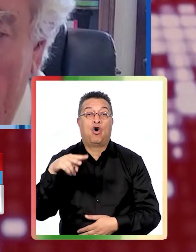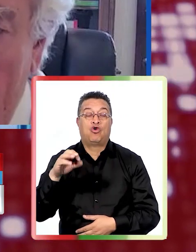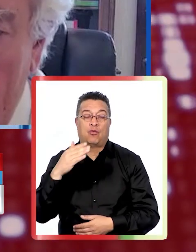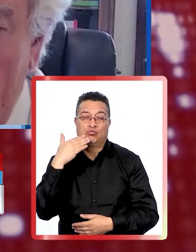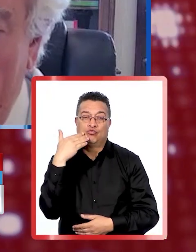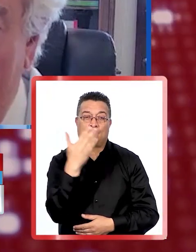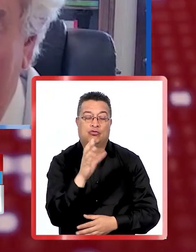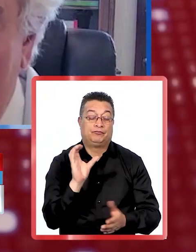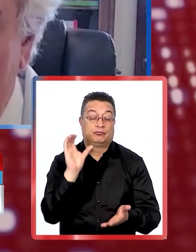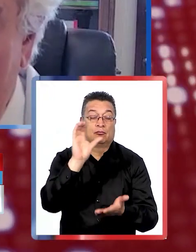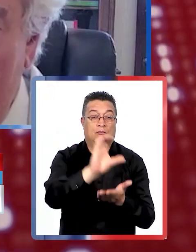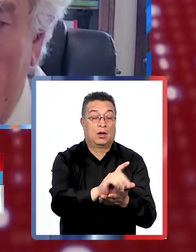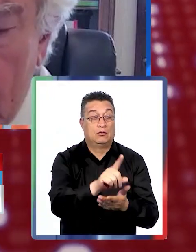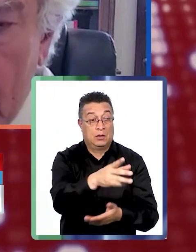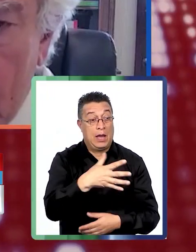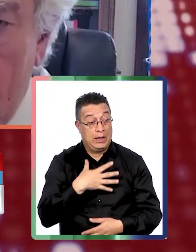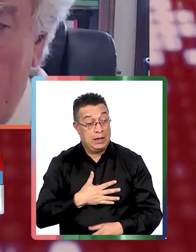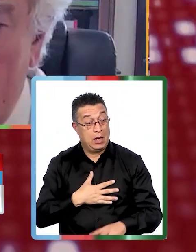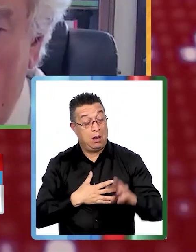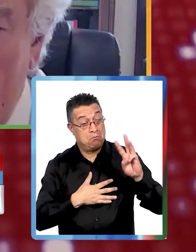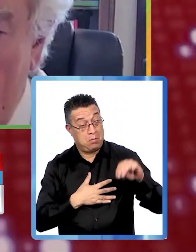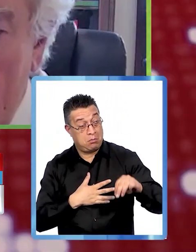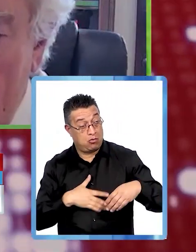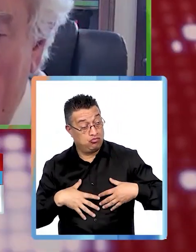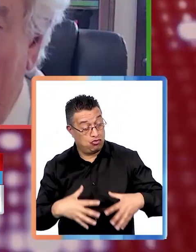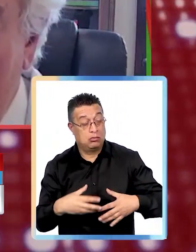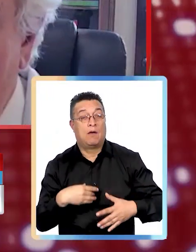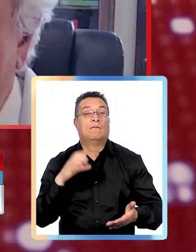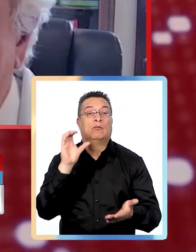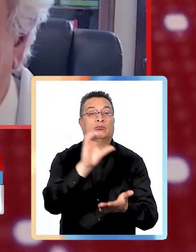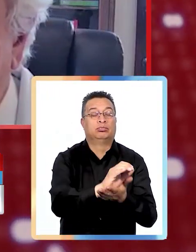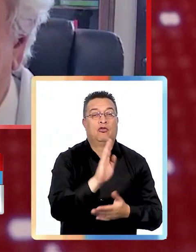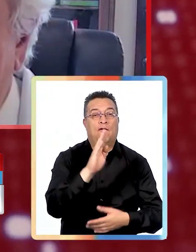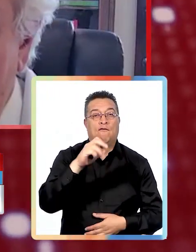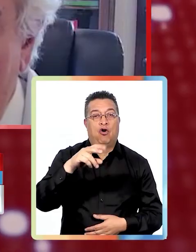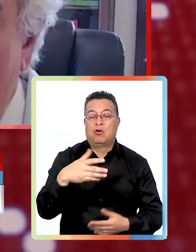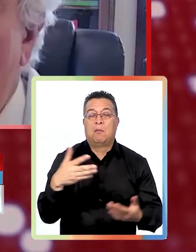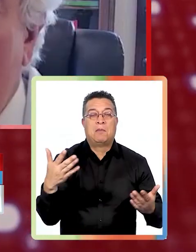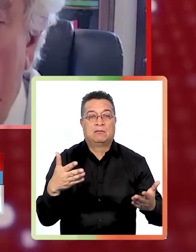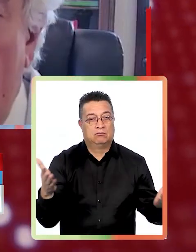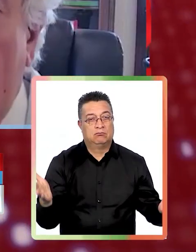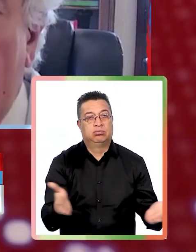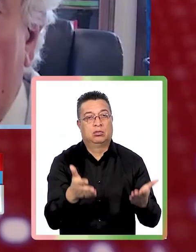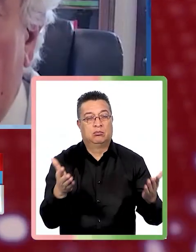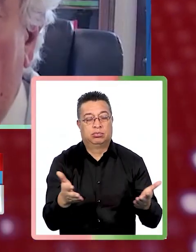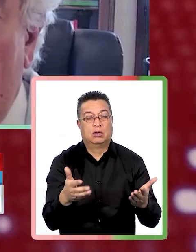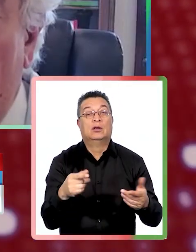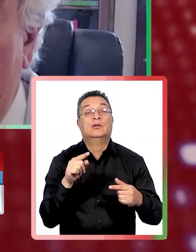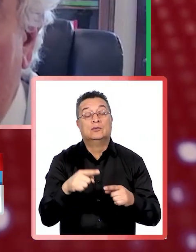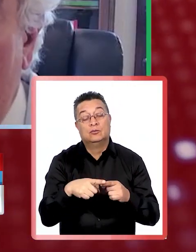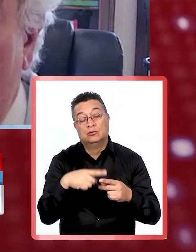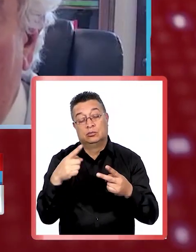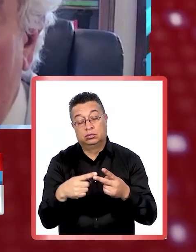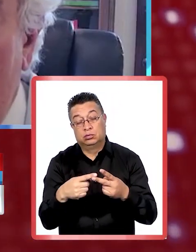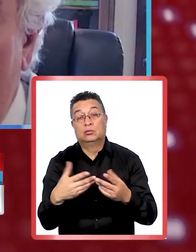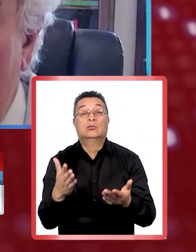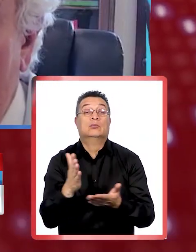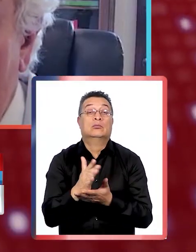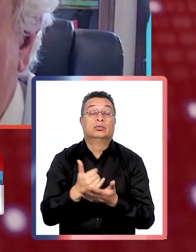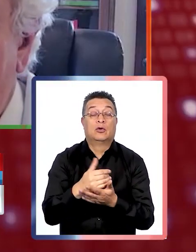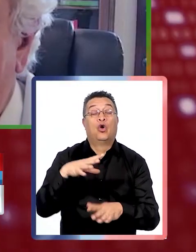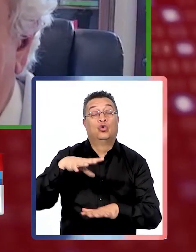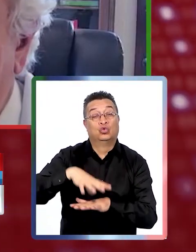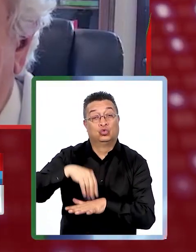bono para las personas que quieran ser madres, esto también para fomentar. Hay otro tipo de medidas,